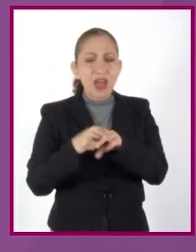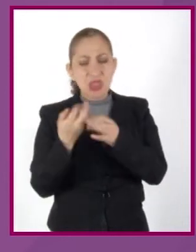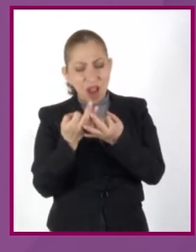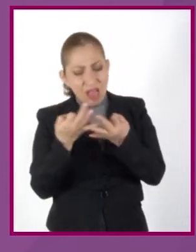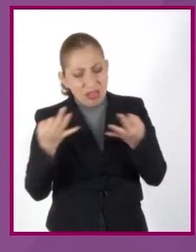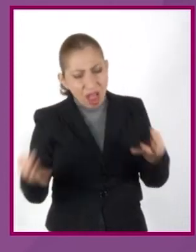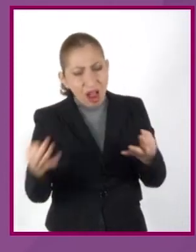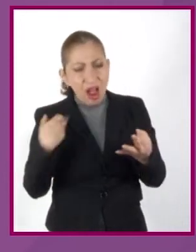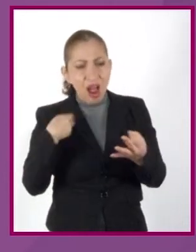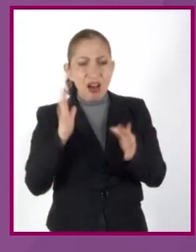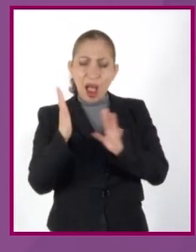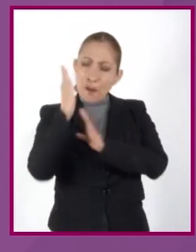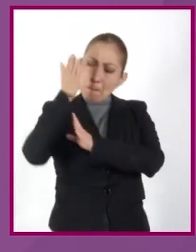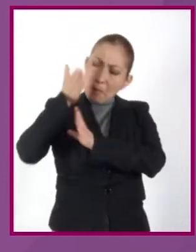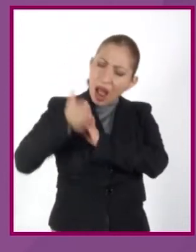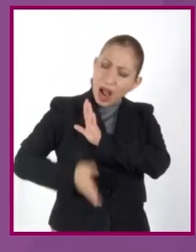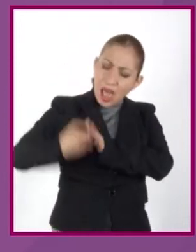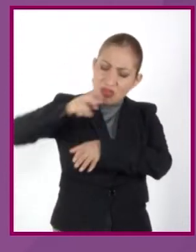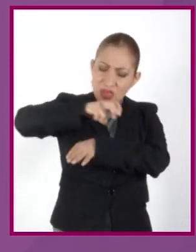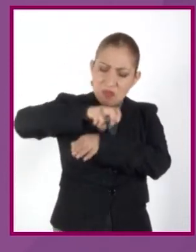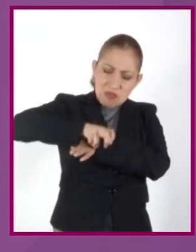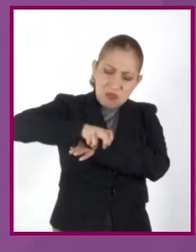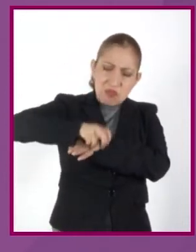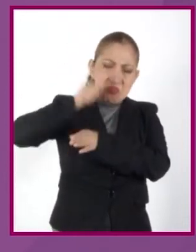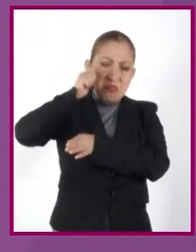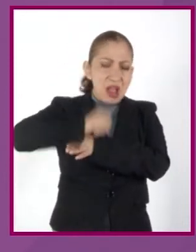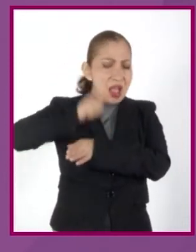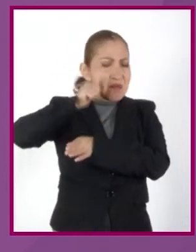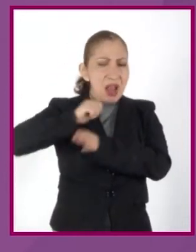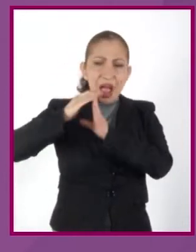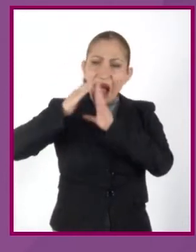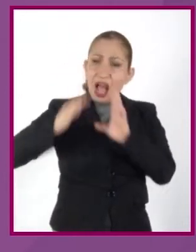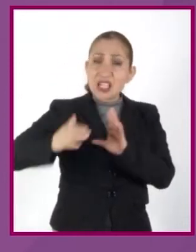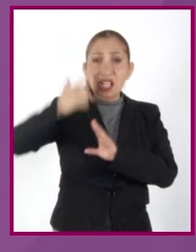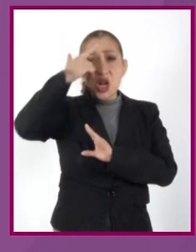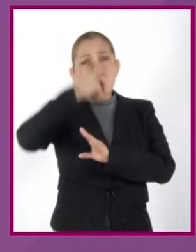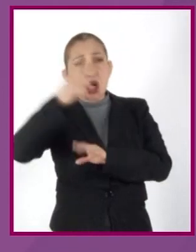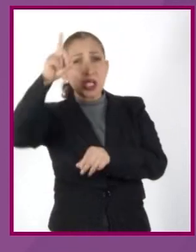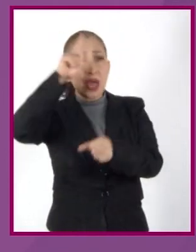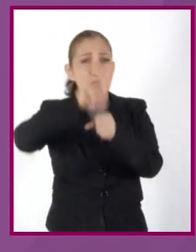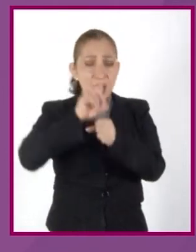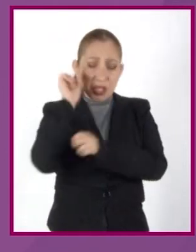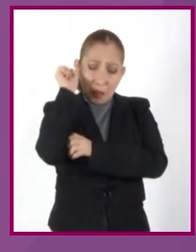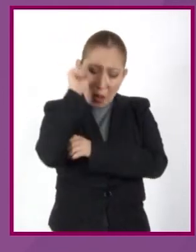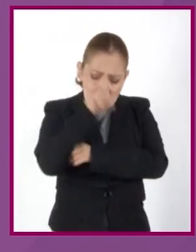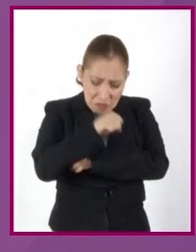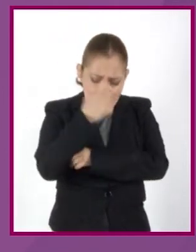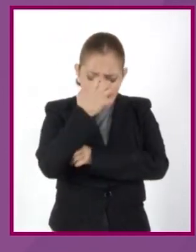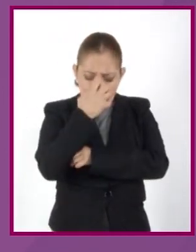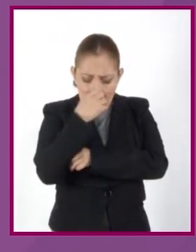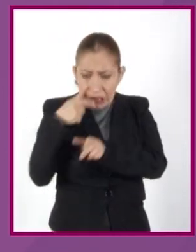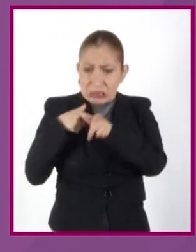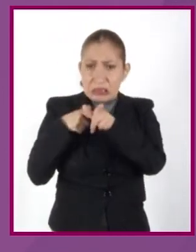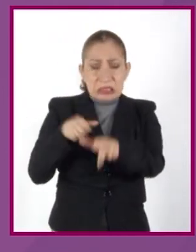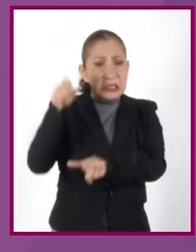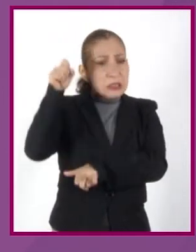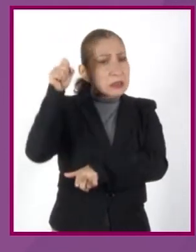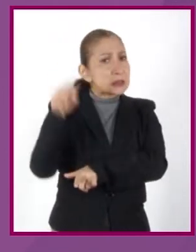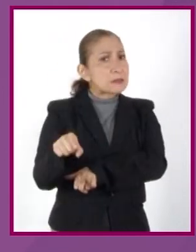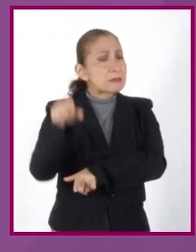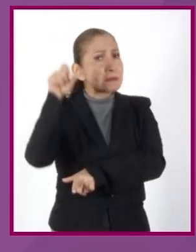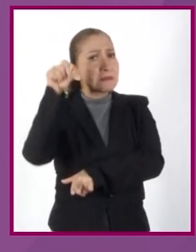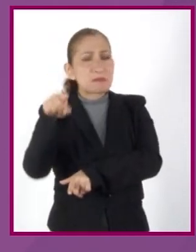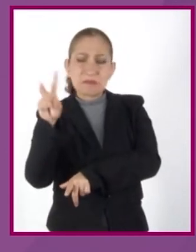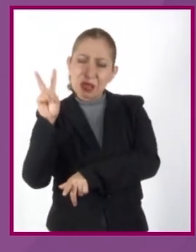tierra y recargado en la pared de aquella casona. De noche o de día su figura encorvada parecía incansable.